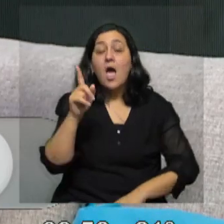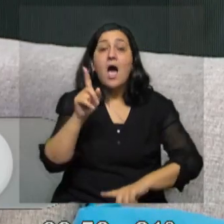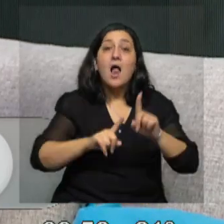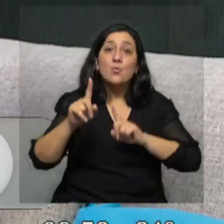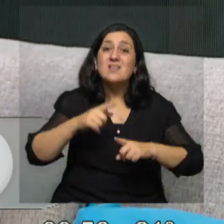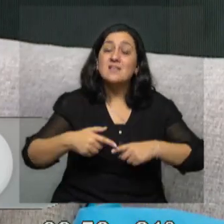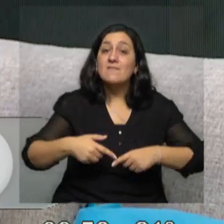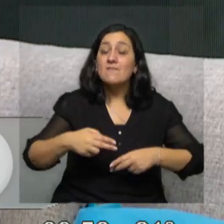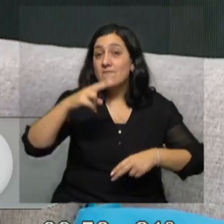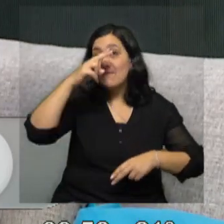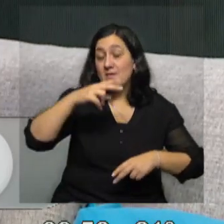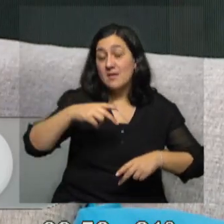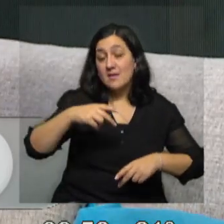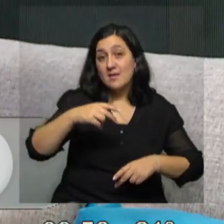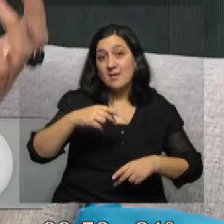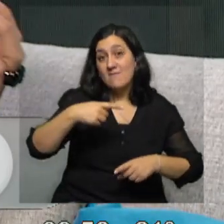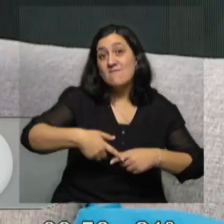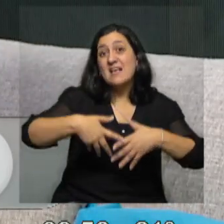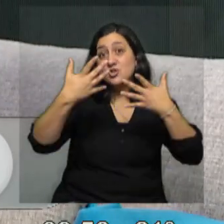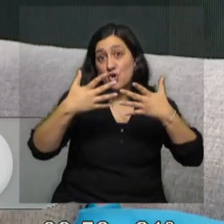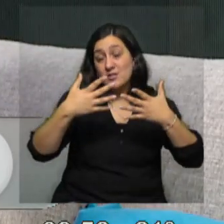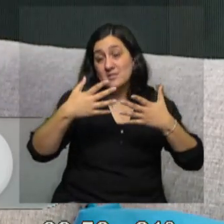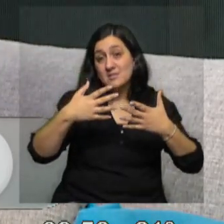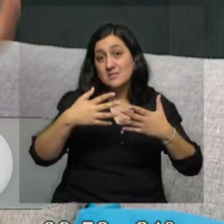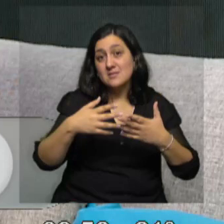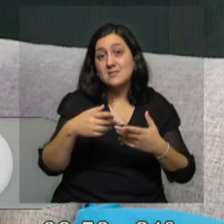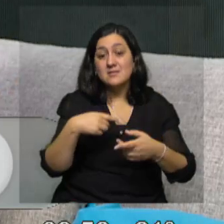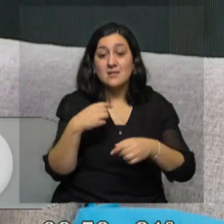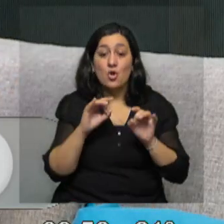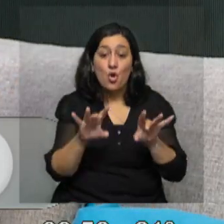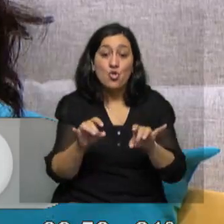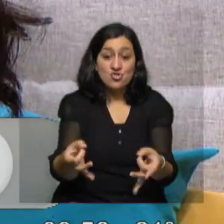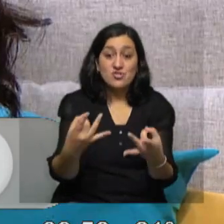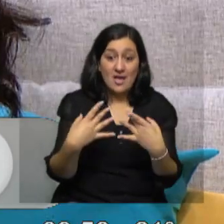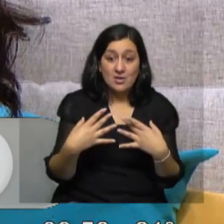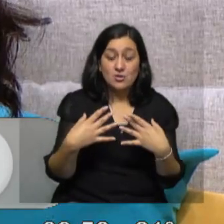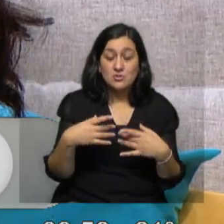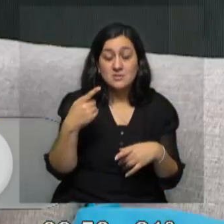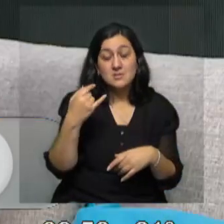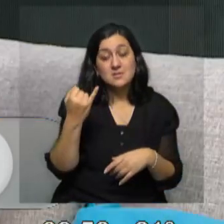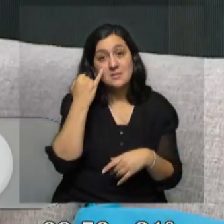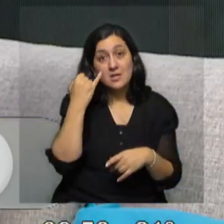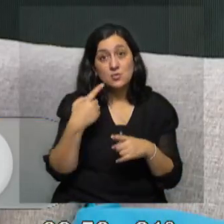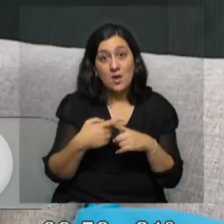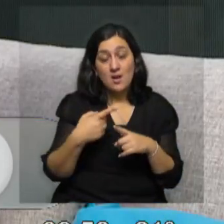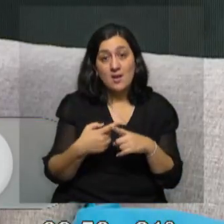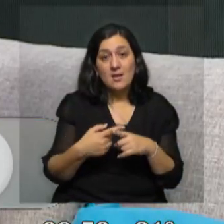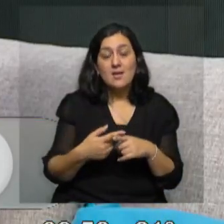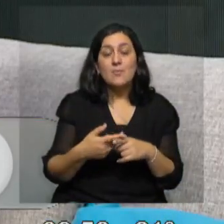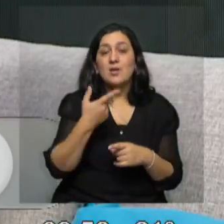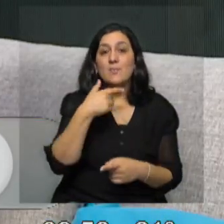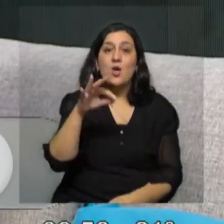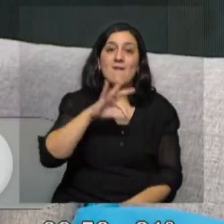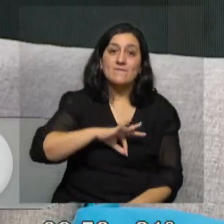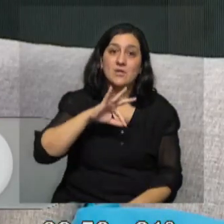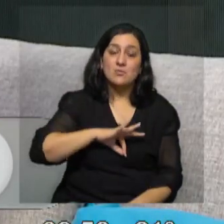transmisión sexual, como por ejemplo es el HPV, y hace un tiempito, hace unos días, en realidad fue el día del cáncer de cuello, que no nos va a proteger en lo